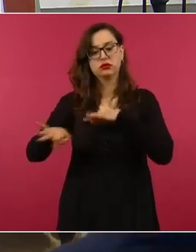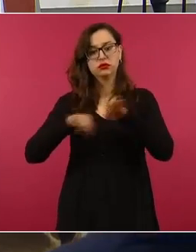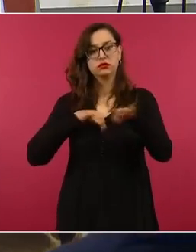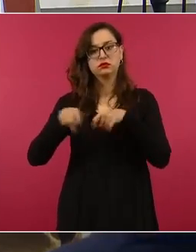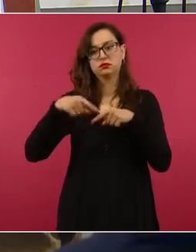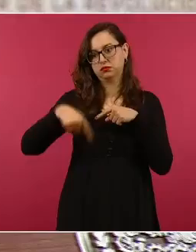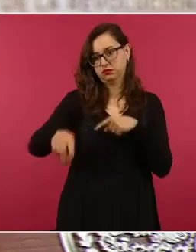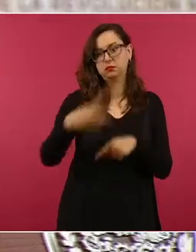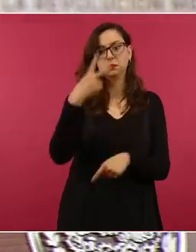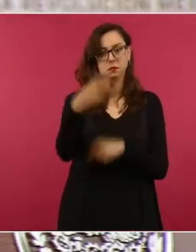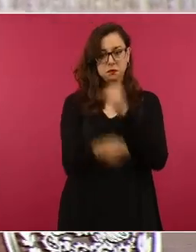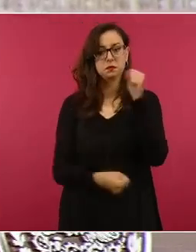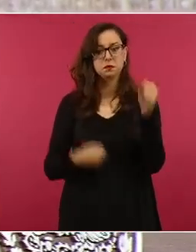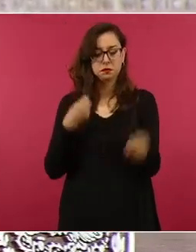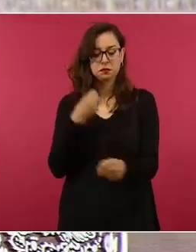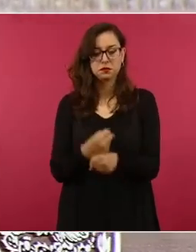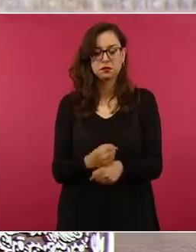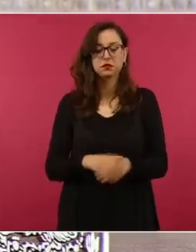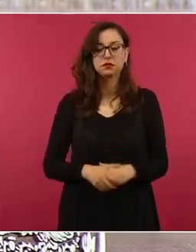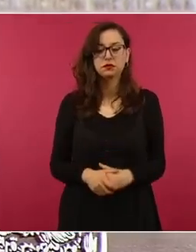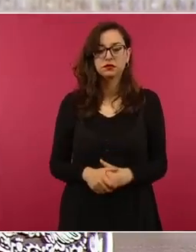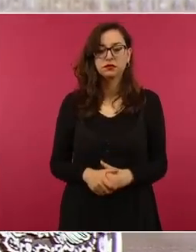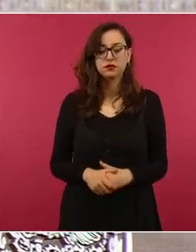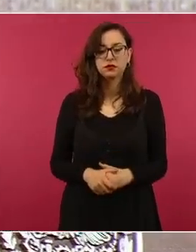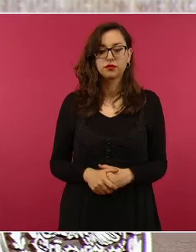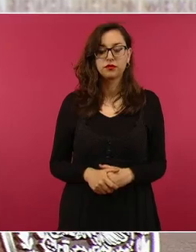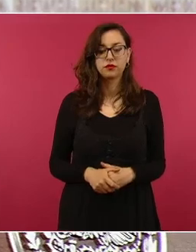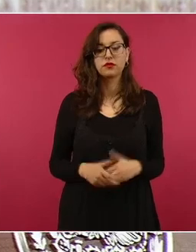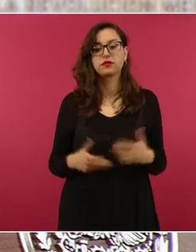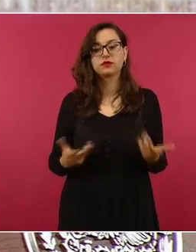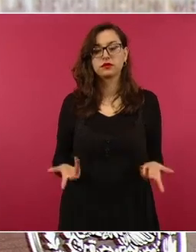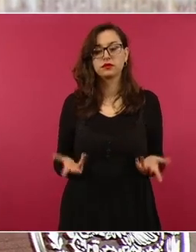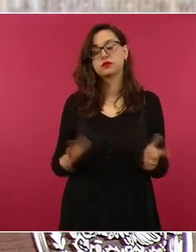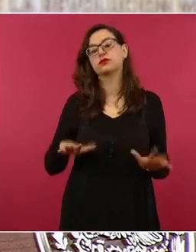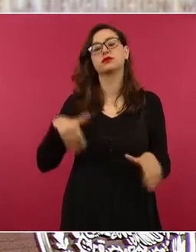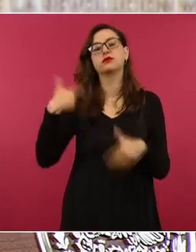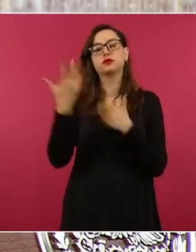los que van a venir,